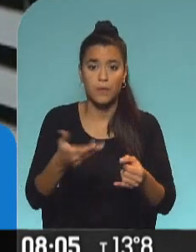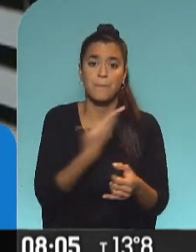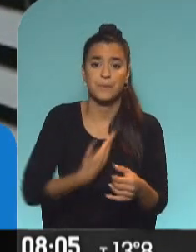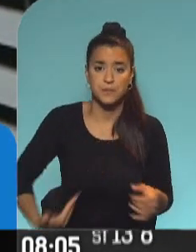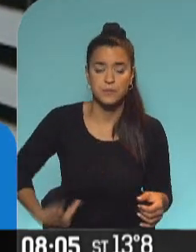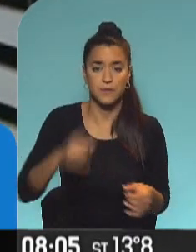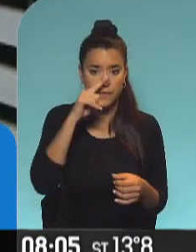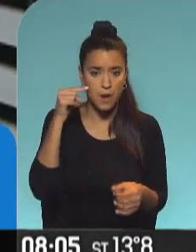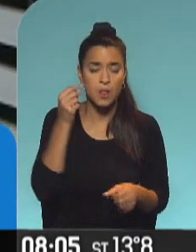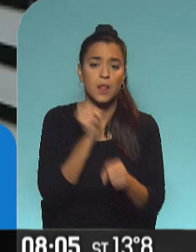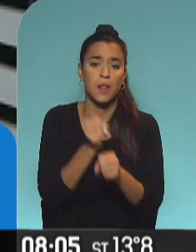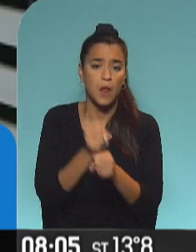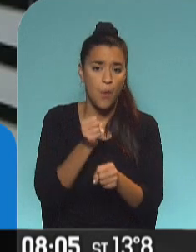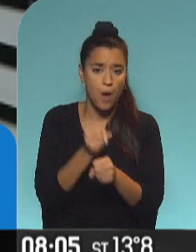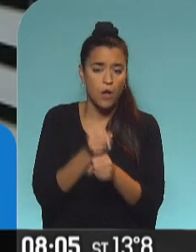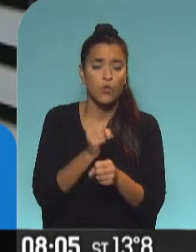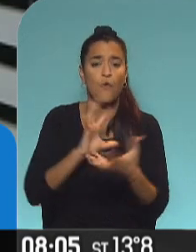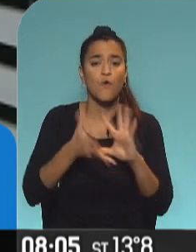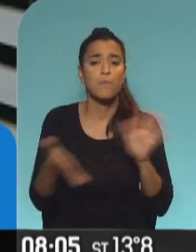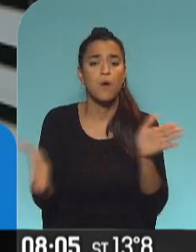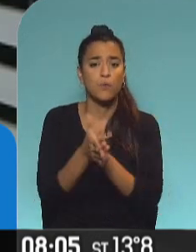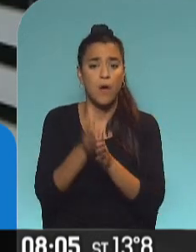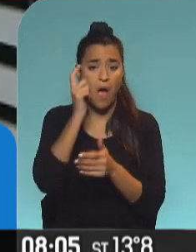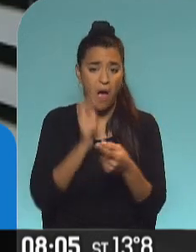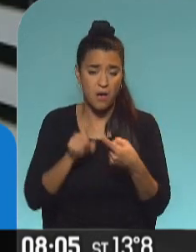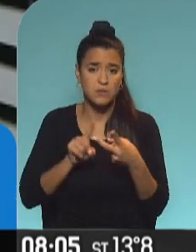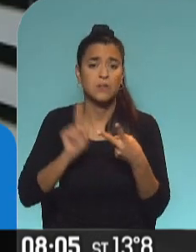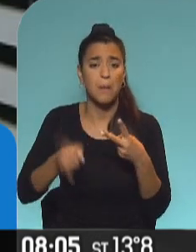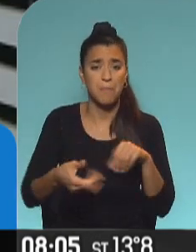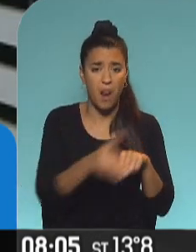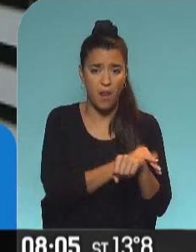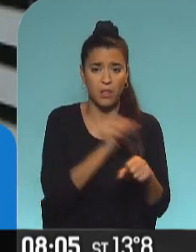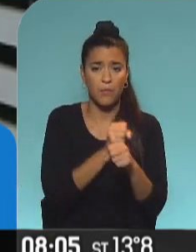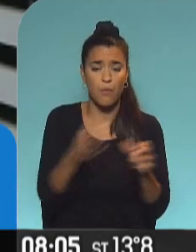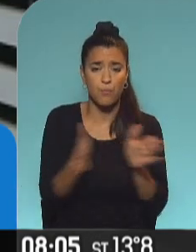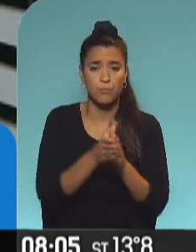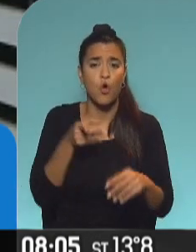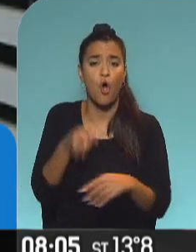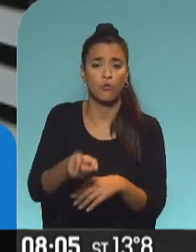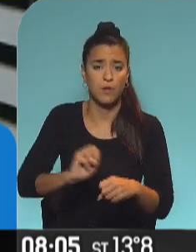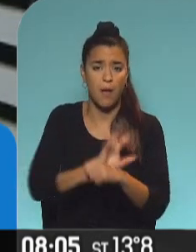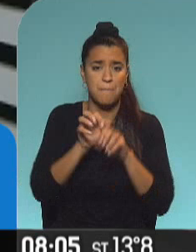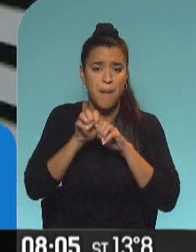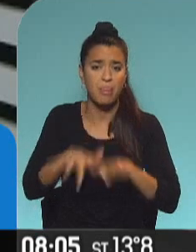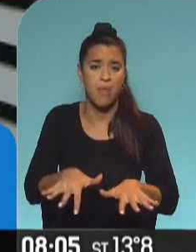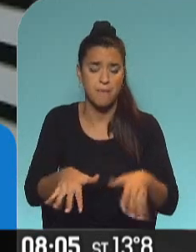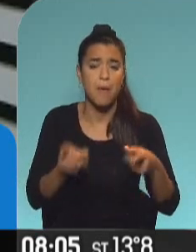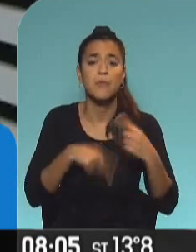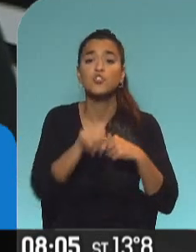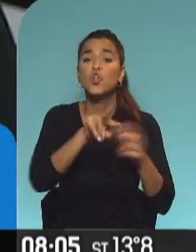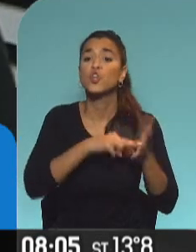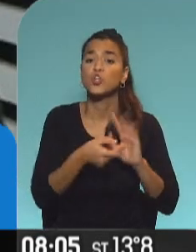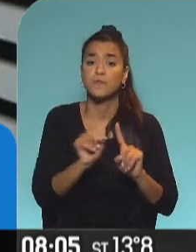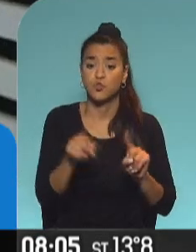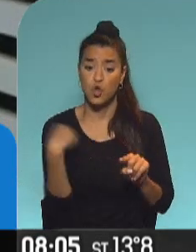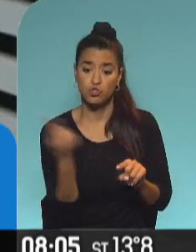Alberto Fernández trabaja de manera conjunta, tanto con Axel como con Horacio Rodríguez Larreta, para enfrentar la pandemia. Pero eso no significa que nosotros,